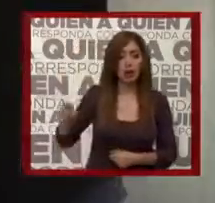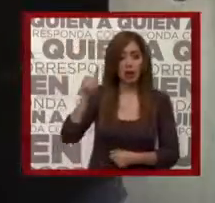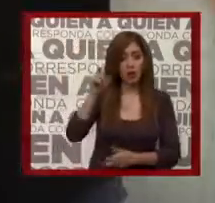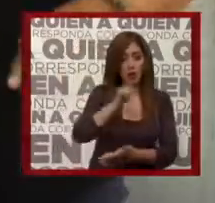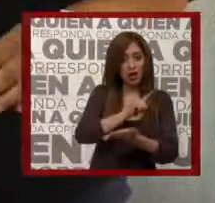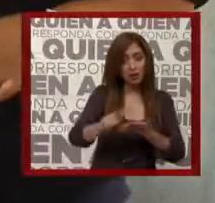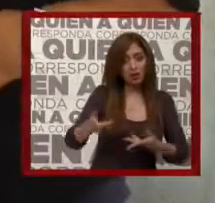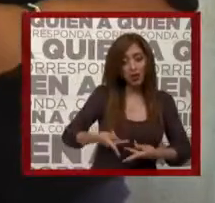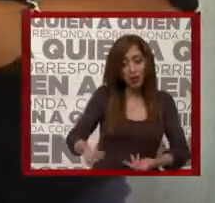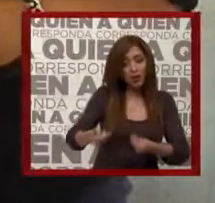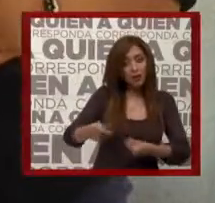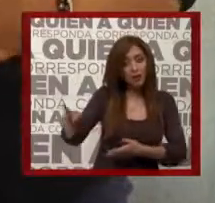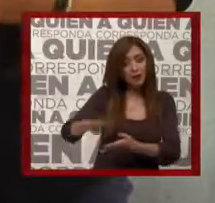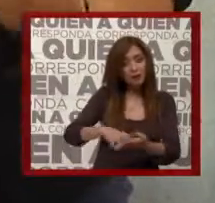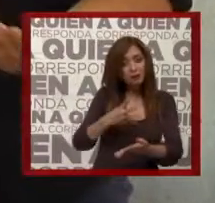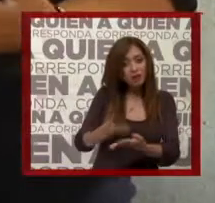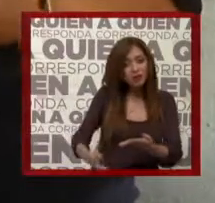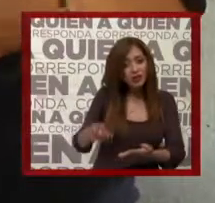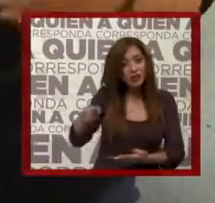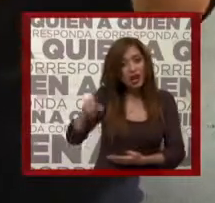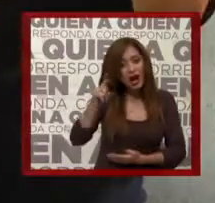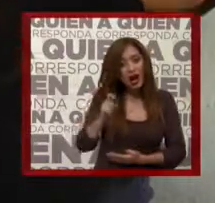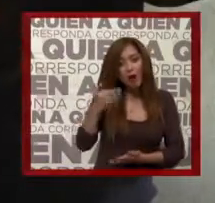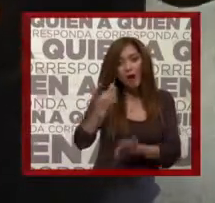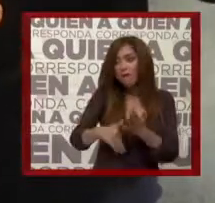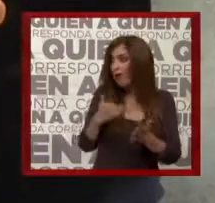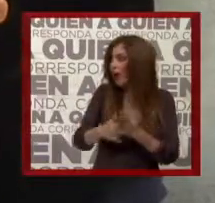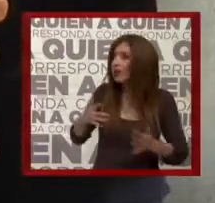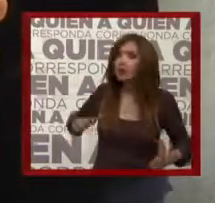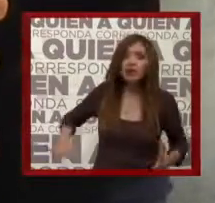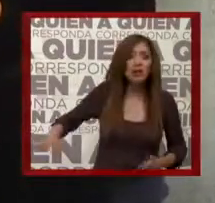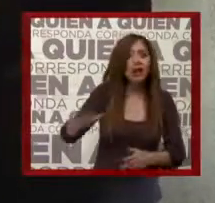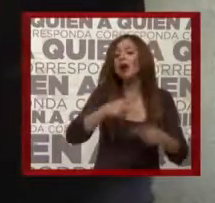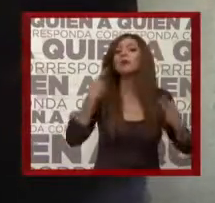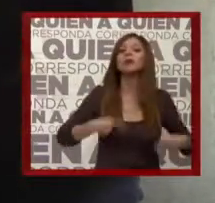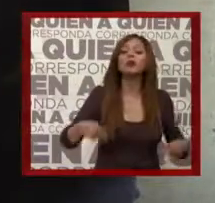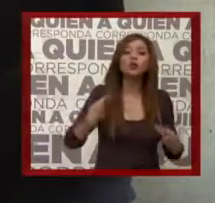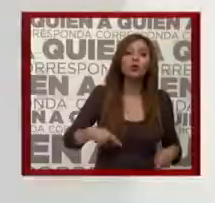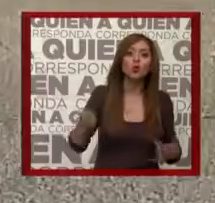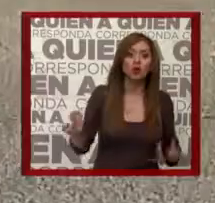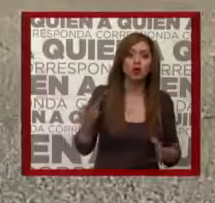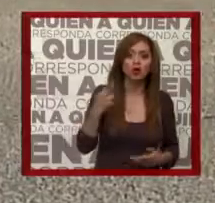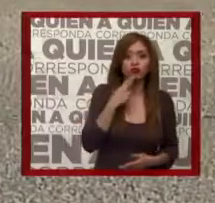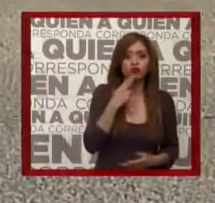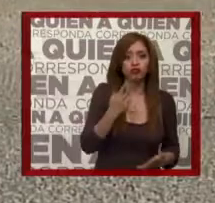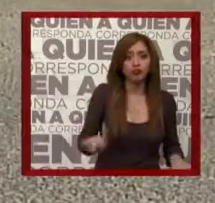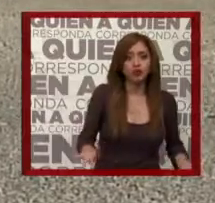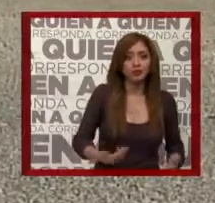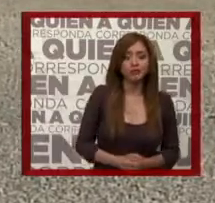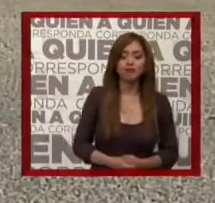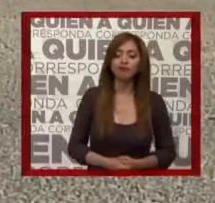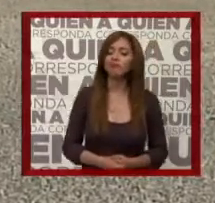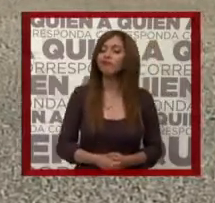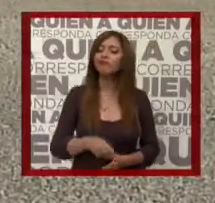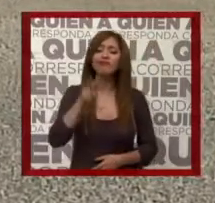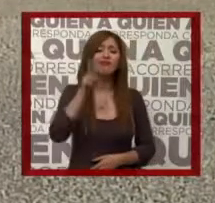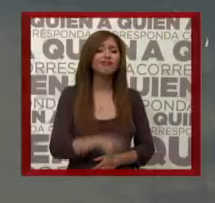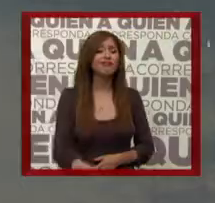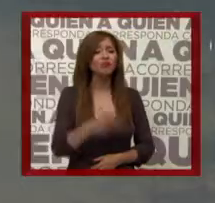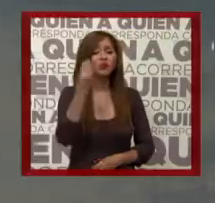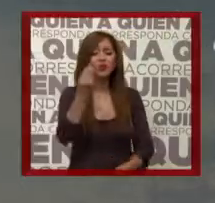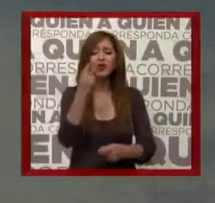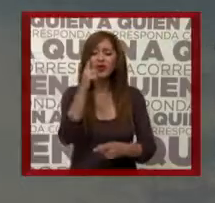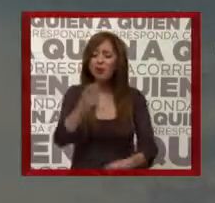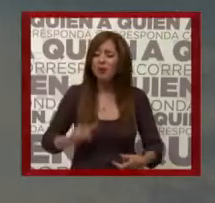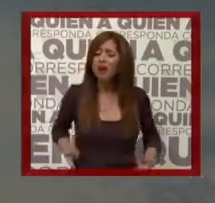misma la están tirando al drenaje. Entonces agua que nos falta a pues, todos los que somos en esta zona. Es el colmo, tanto desperdicio.